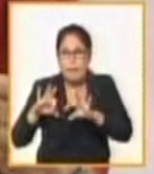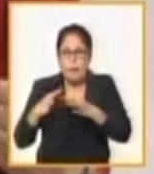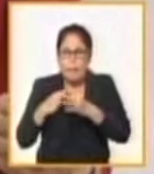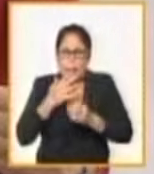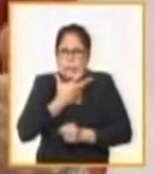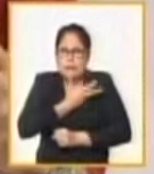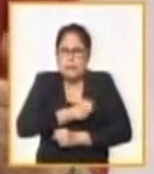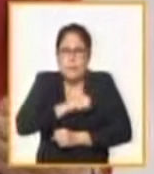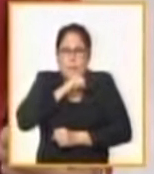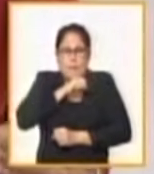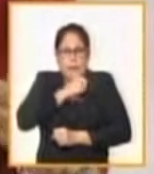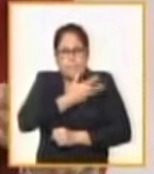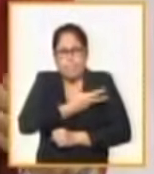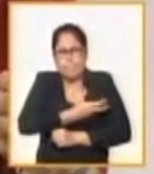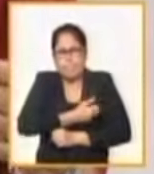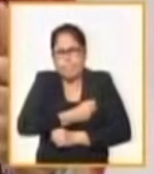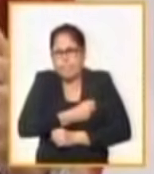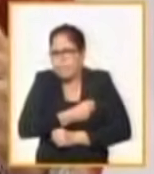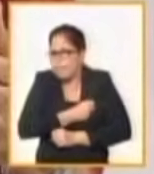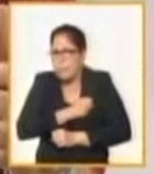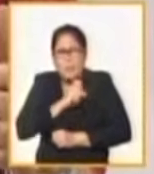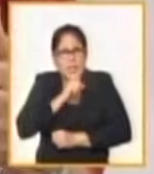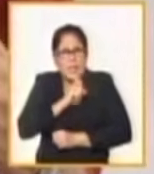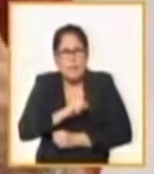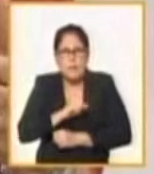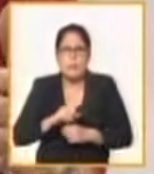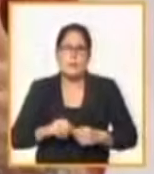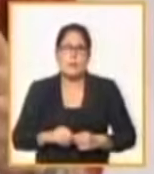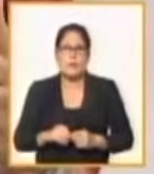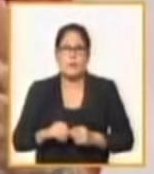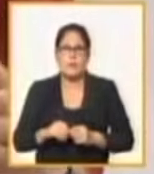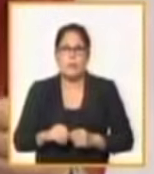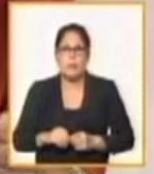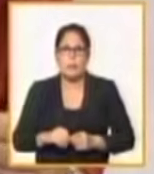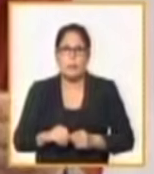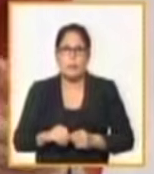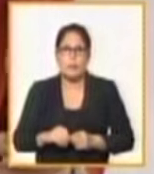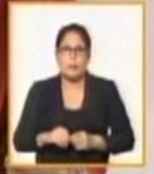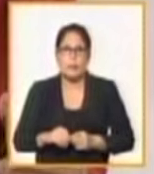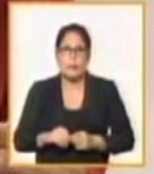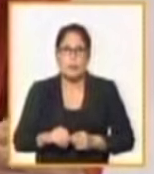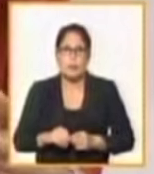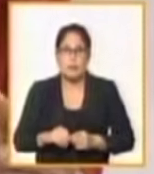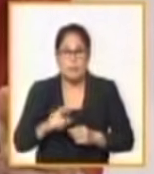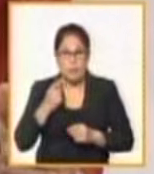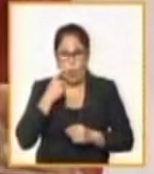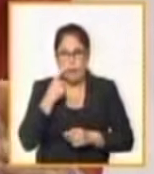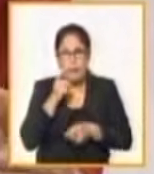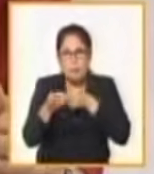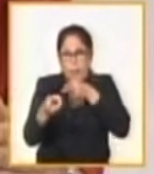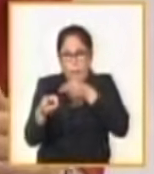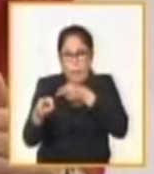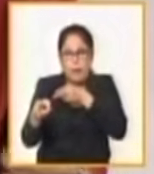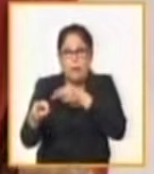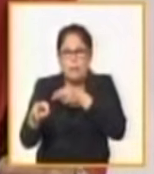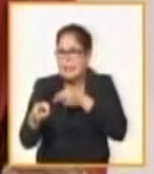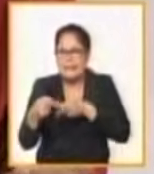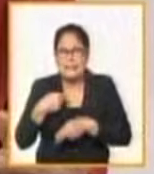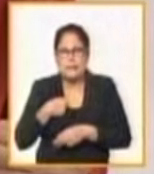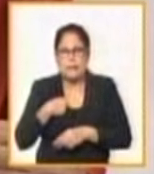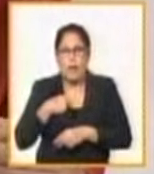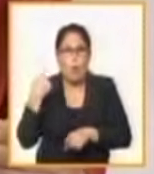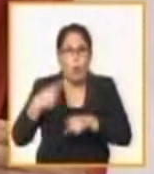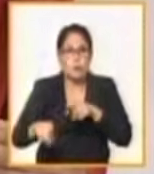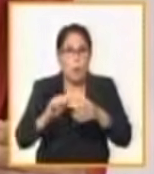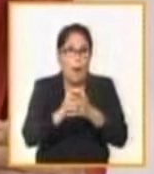madre y en mí, fue la primera persona cercana a mí que yo vi que lo asesinaba Batista, y otros amigos